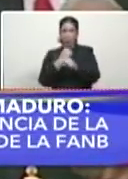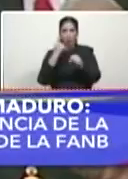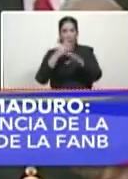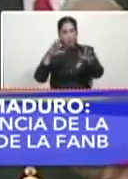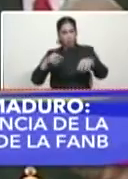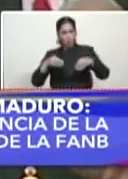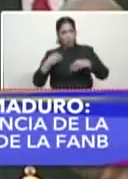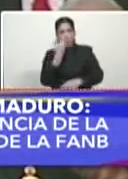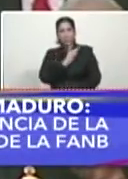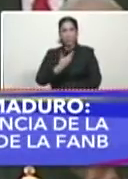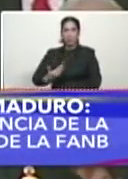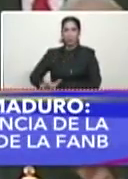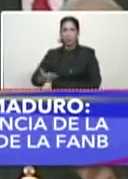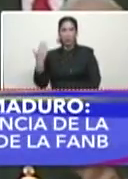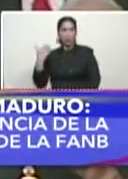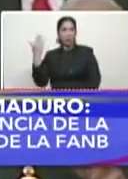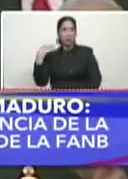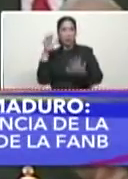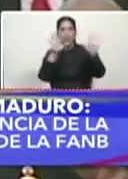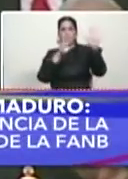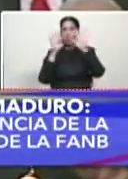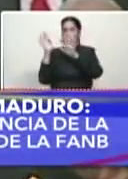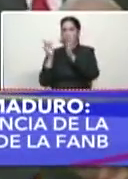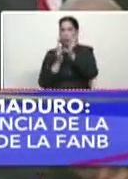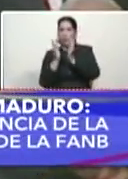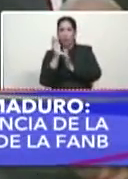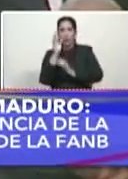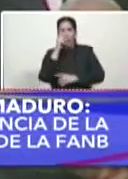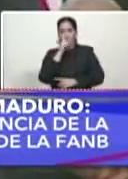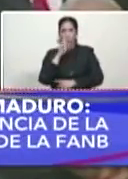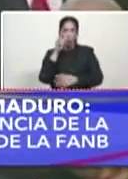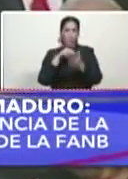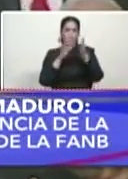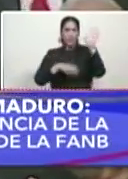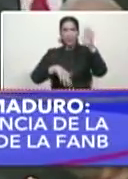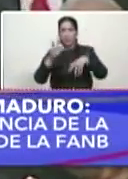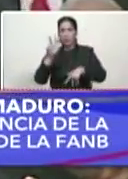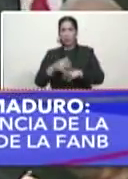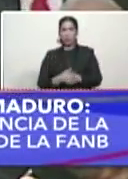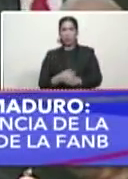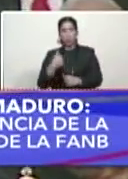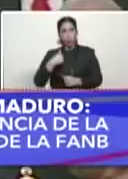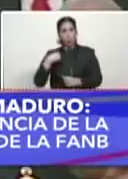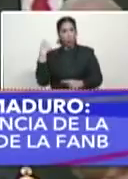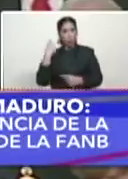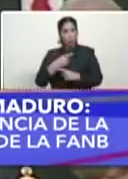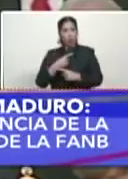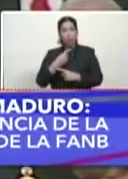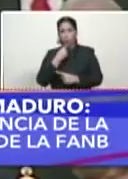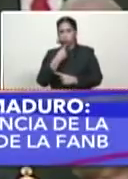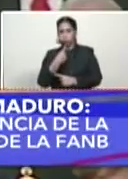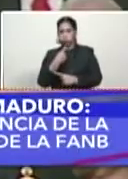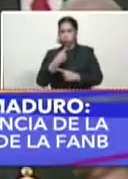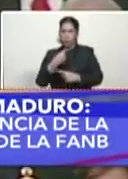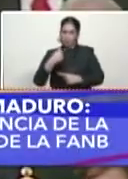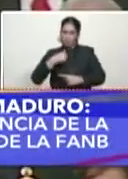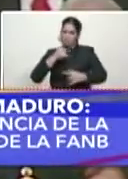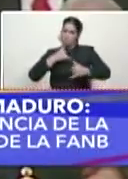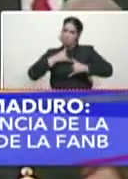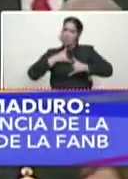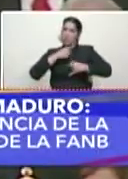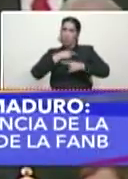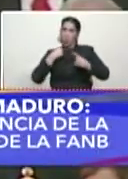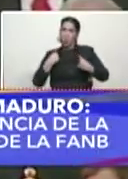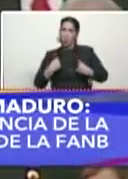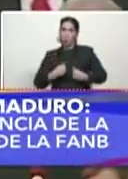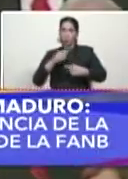la presidencia aquel 19 de abril del 2013. Y por eso tengo que decirles desde mi corazón, general